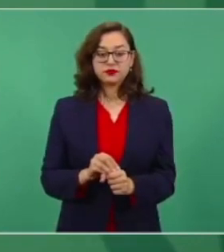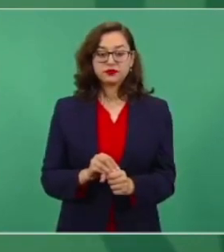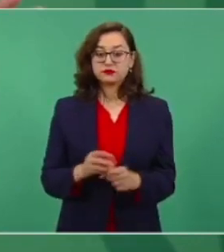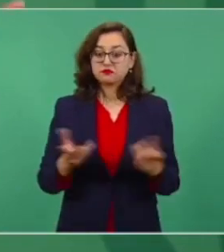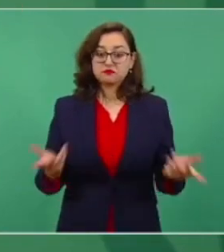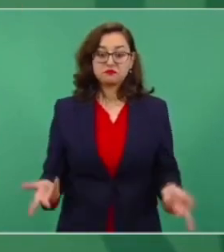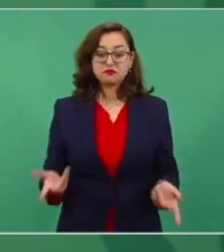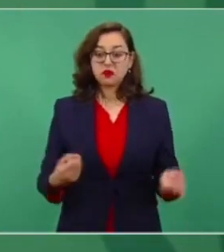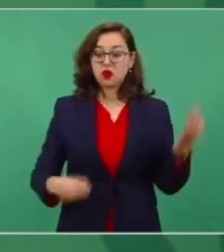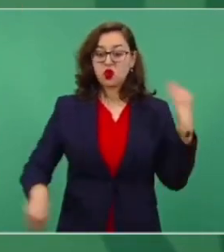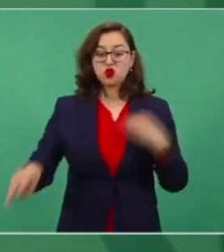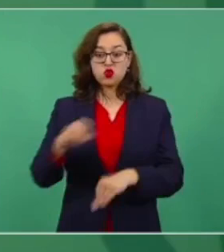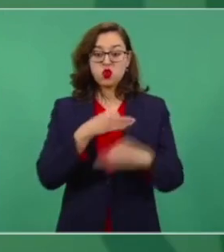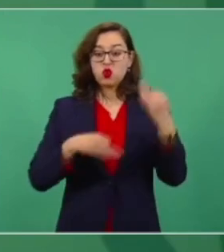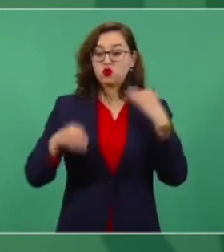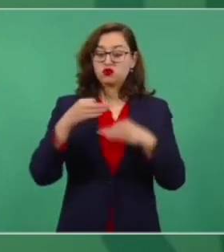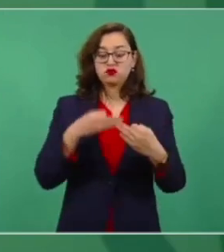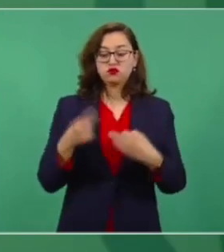a todos,